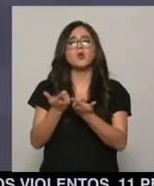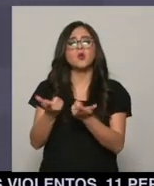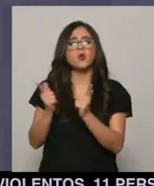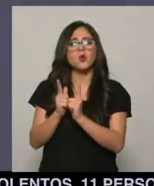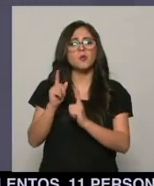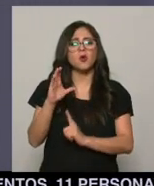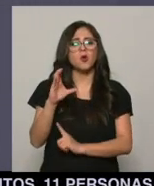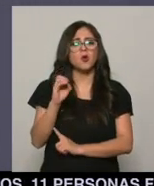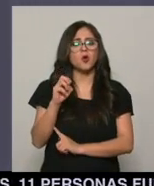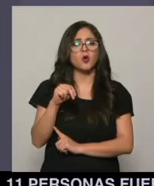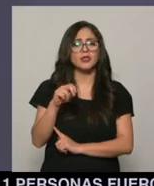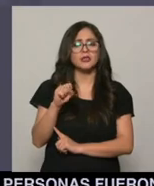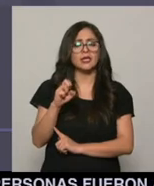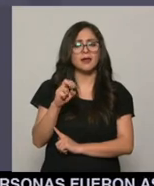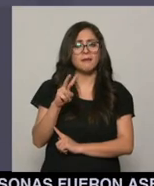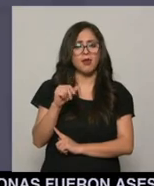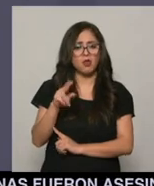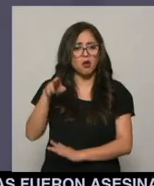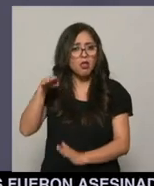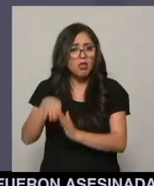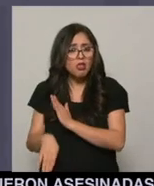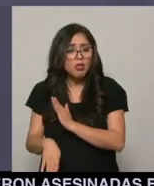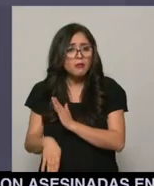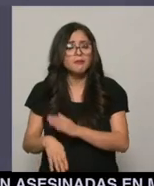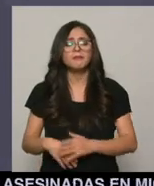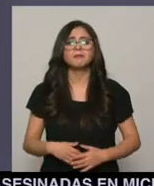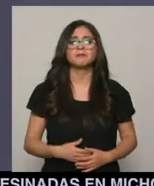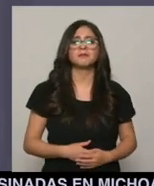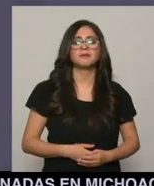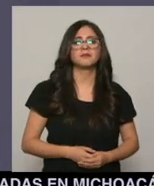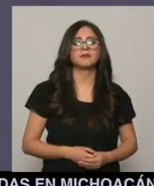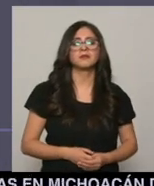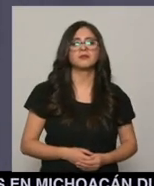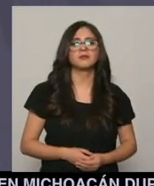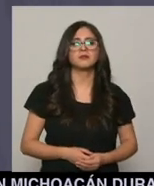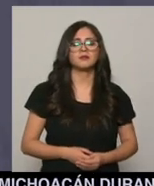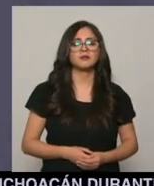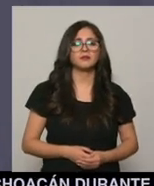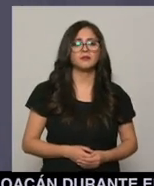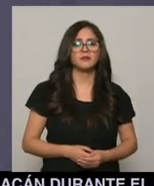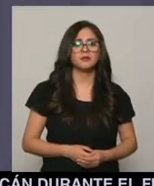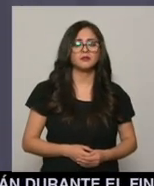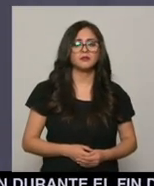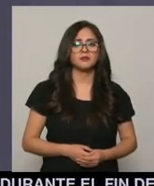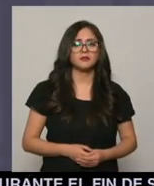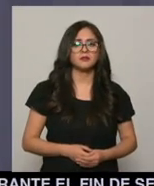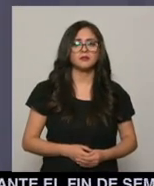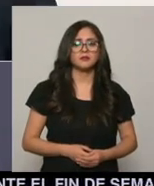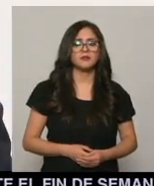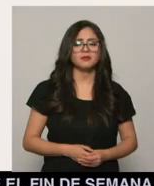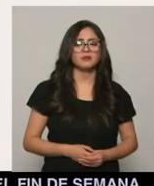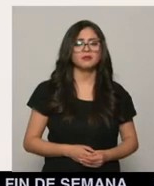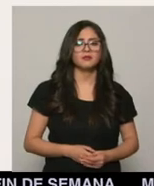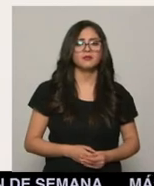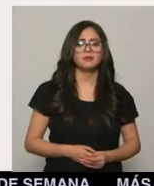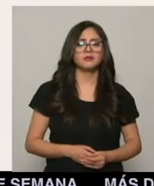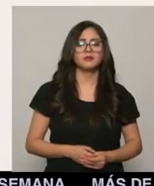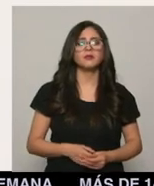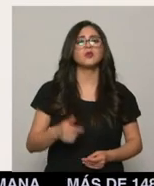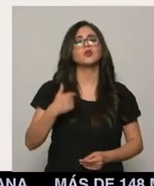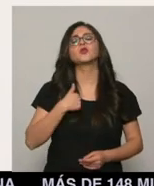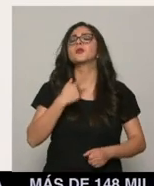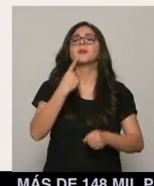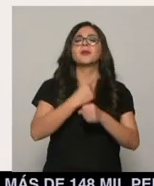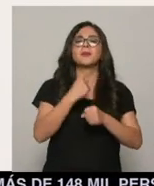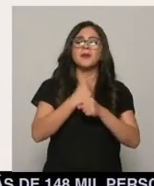derrotados. ¿Están derrotados? Bueno, primero que nada, yo lo que te diría es, me gustaría hacer una referencia muy puntual. Cuando